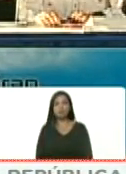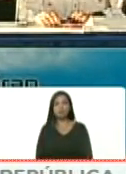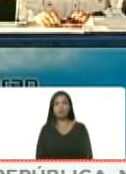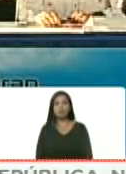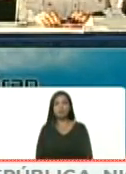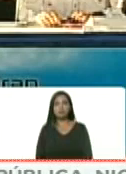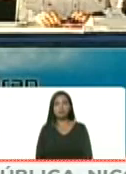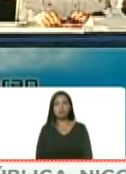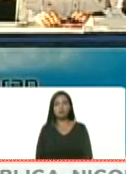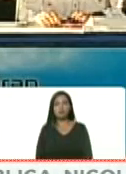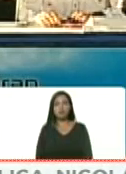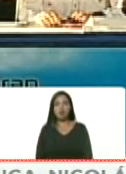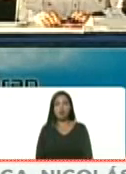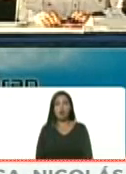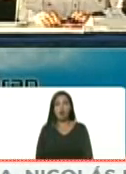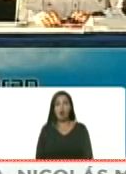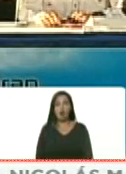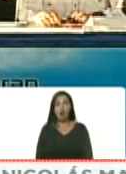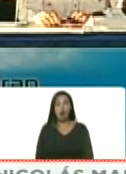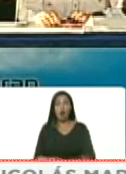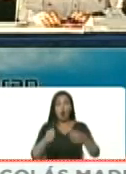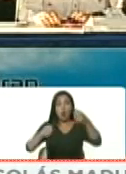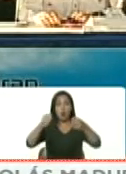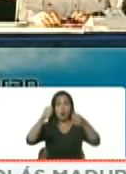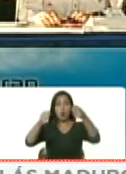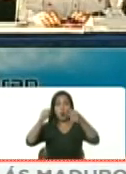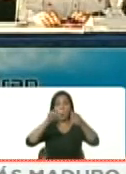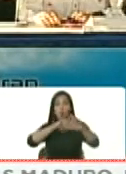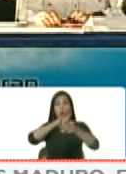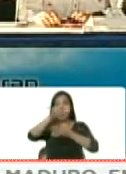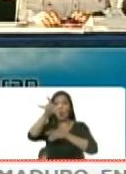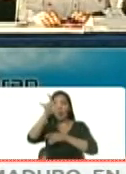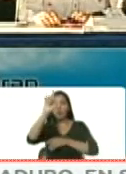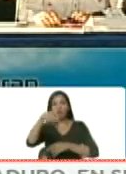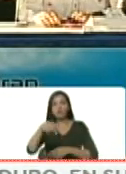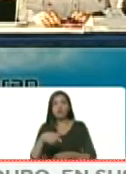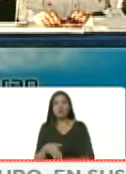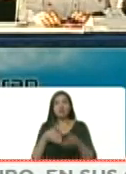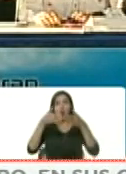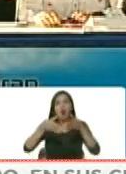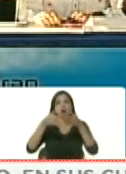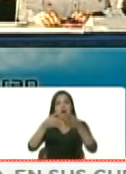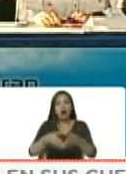los pilotos de avión, de helicóptero, los pilotos de barcos,